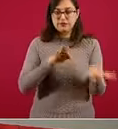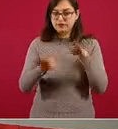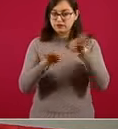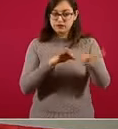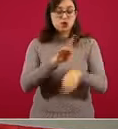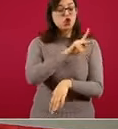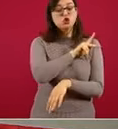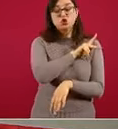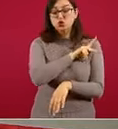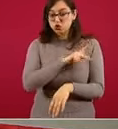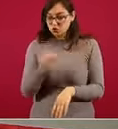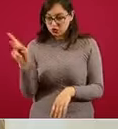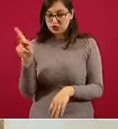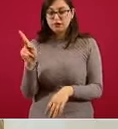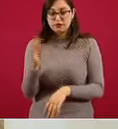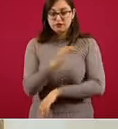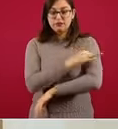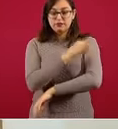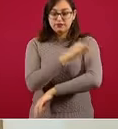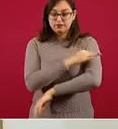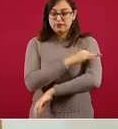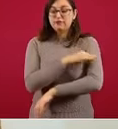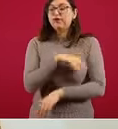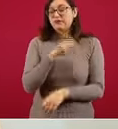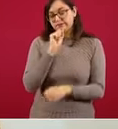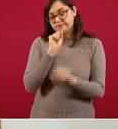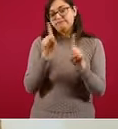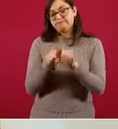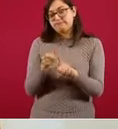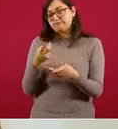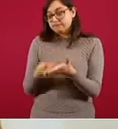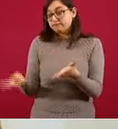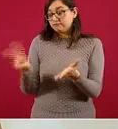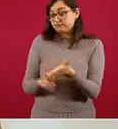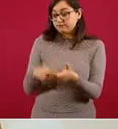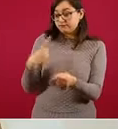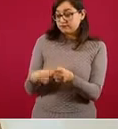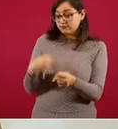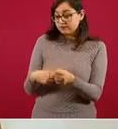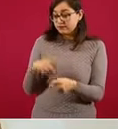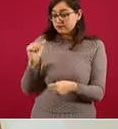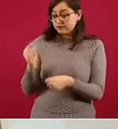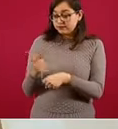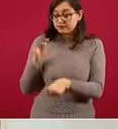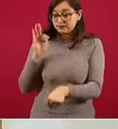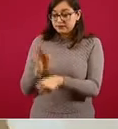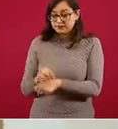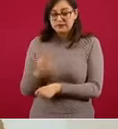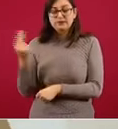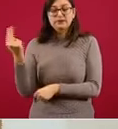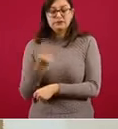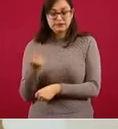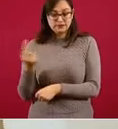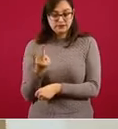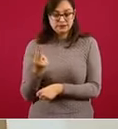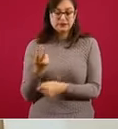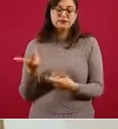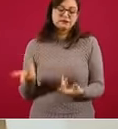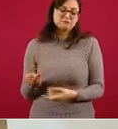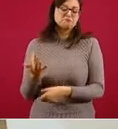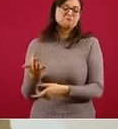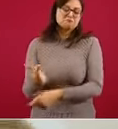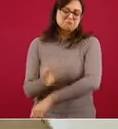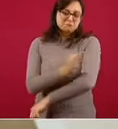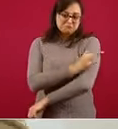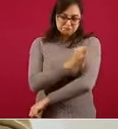aquellas personas que tienen comorbilidades y que requieren una protección mayor, y es posible que ya con la vacuna,